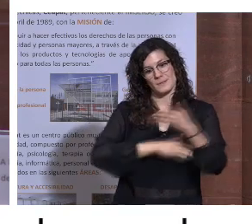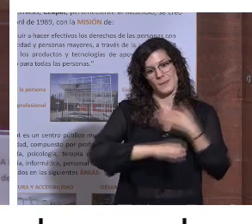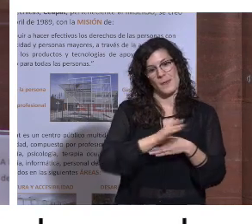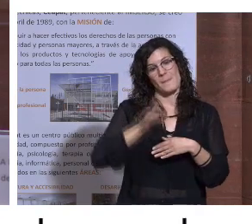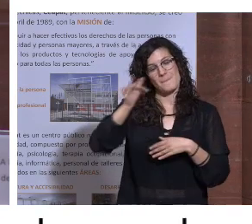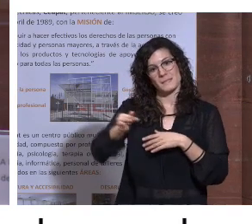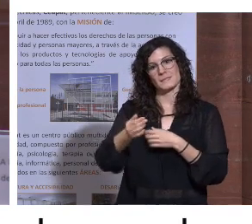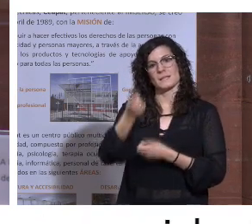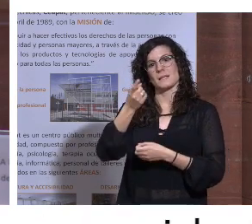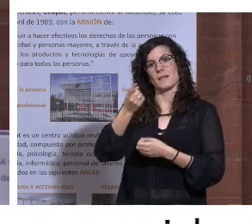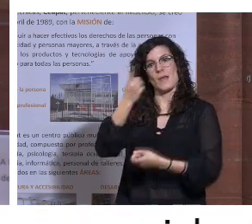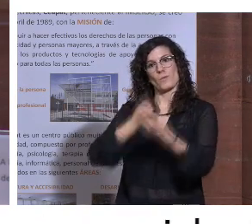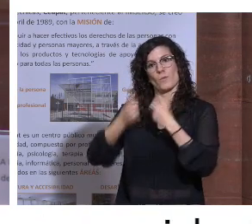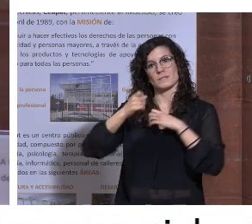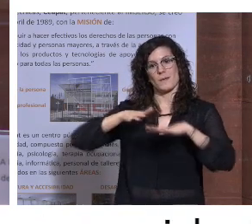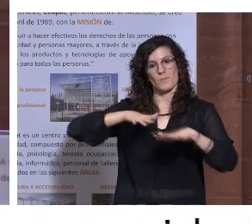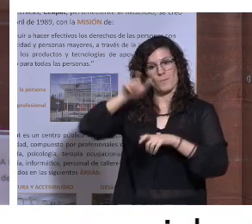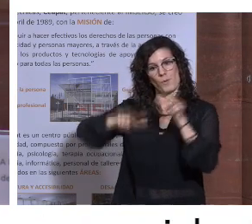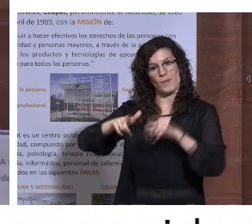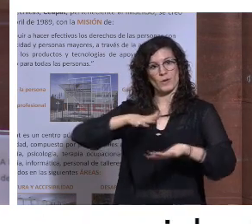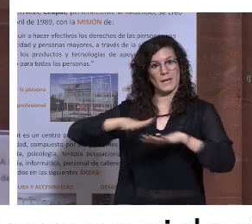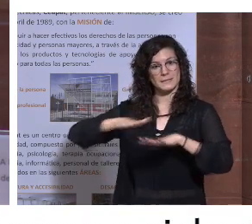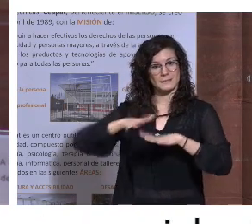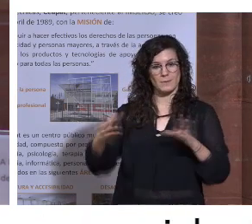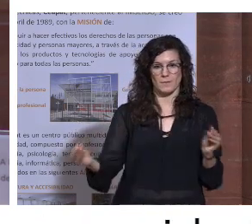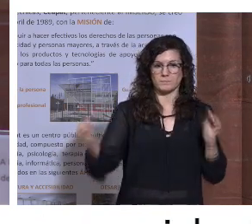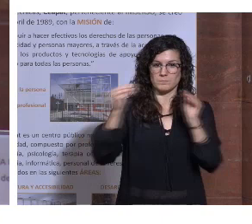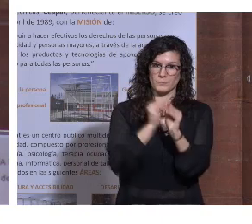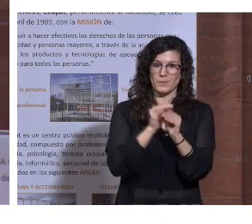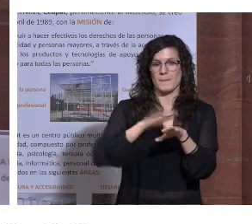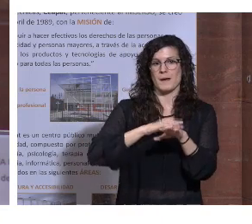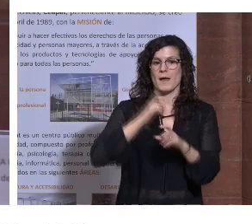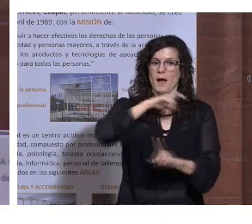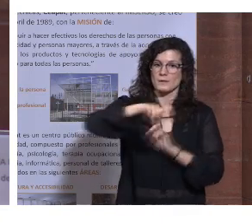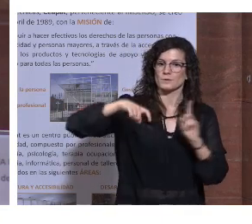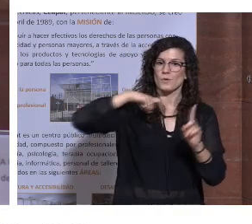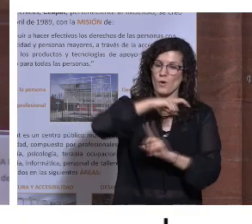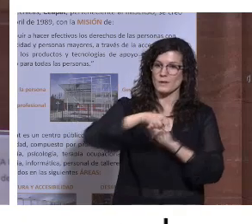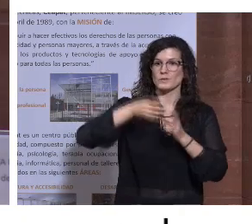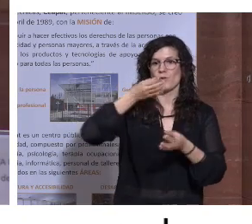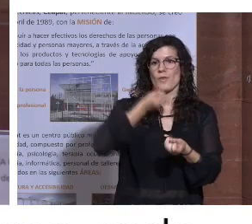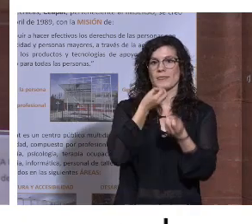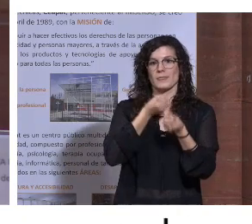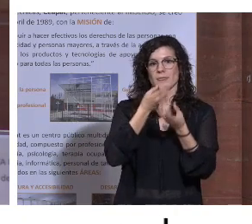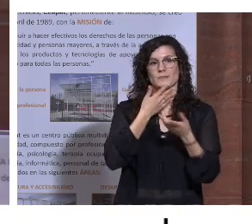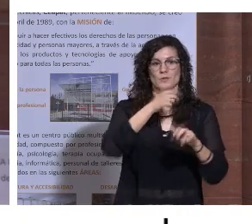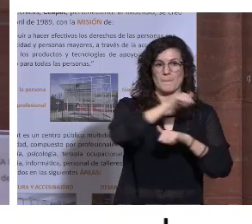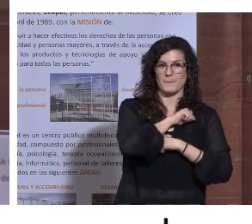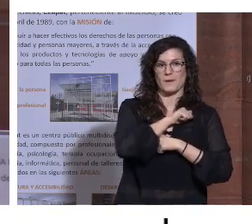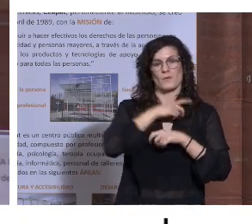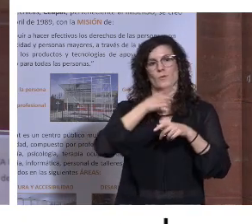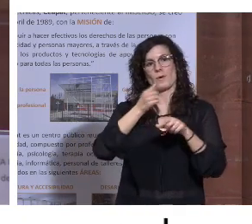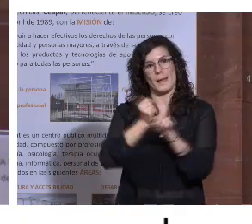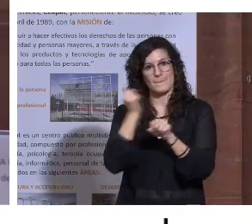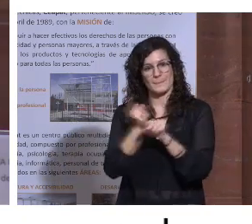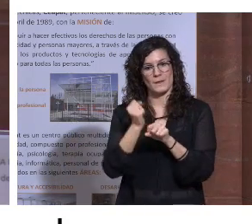población activa se cruzasen y poder tener estadísticas cada año sobre tasa de actividad, tasa de empleo, tasa de paro, que ahora